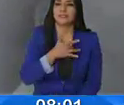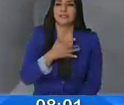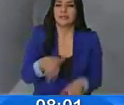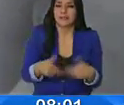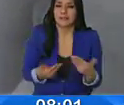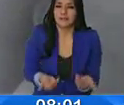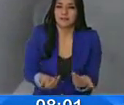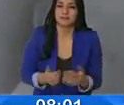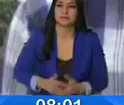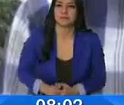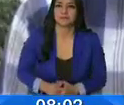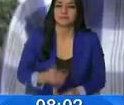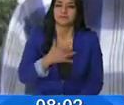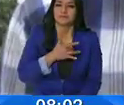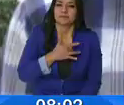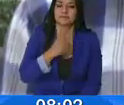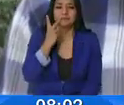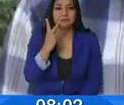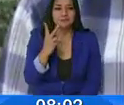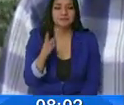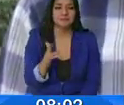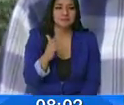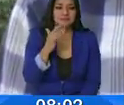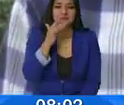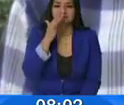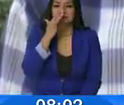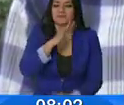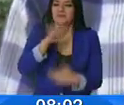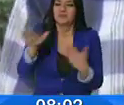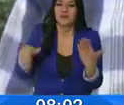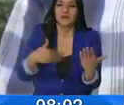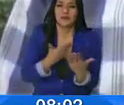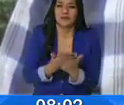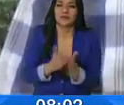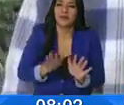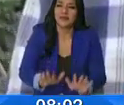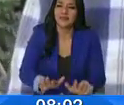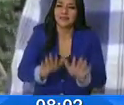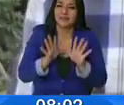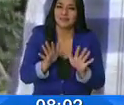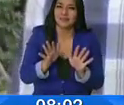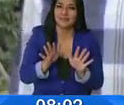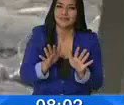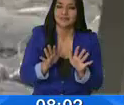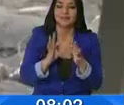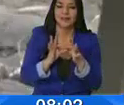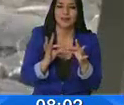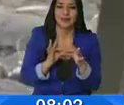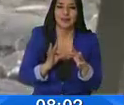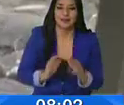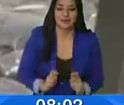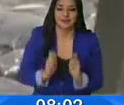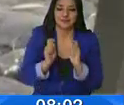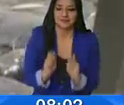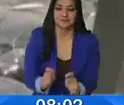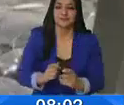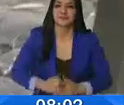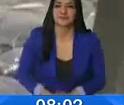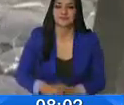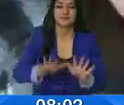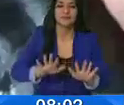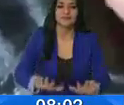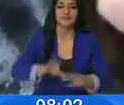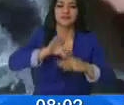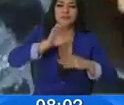veo, lo que siento, lo que huelo, y bueno, en esa forma me detallo las escrituras. Estampas de nuestro